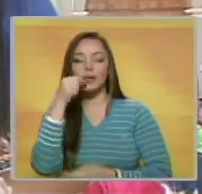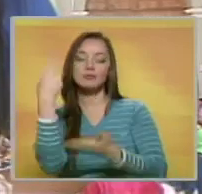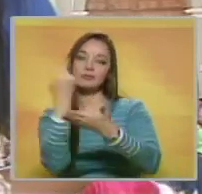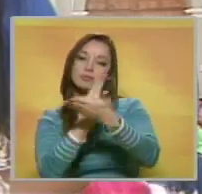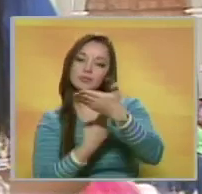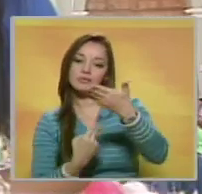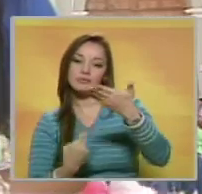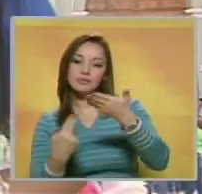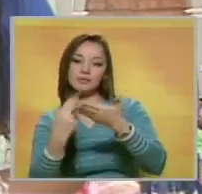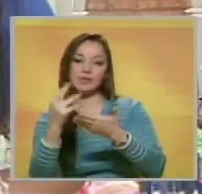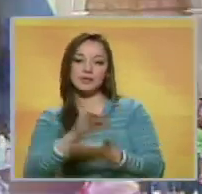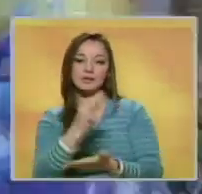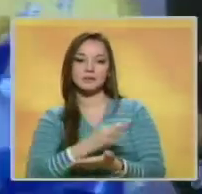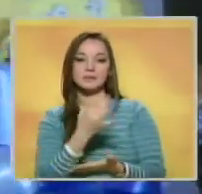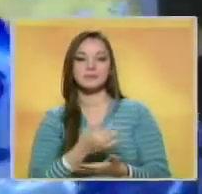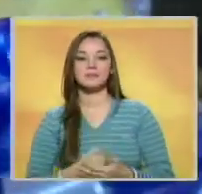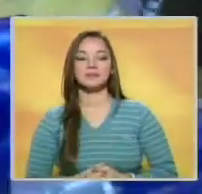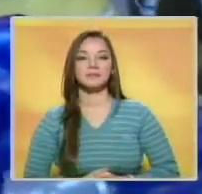Perdomo.